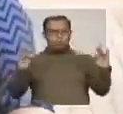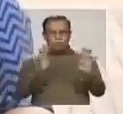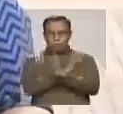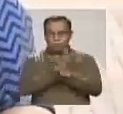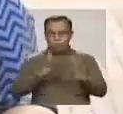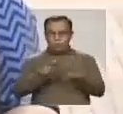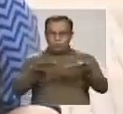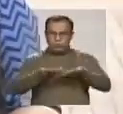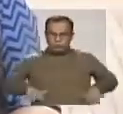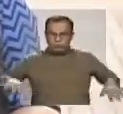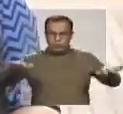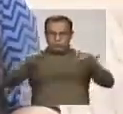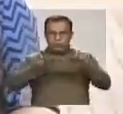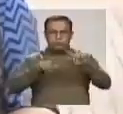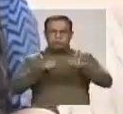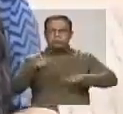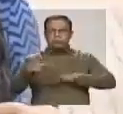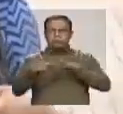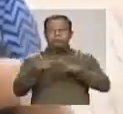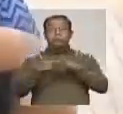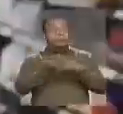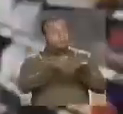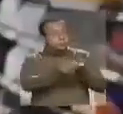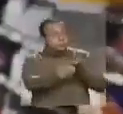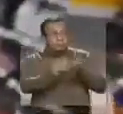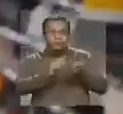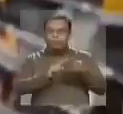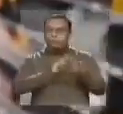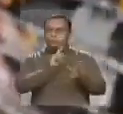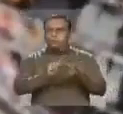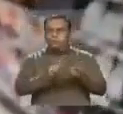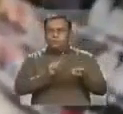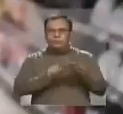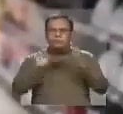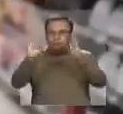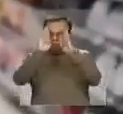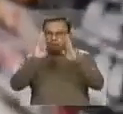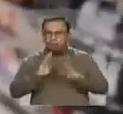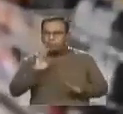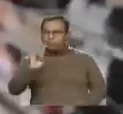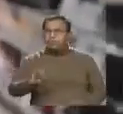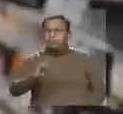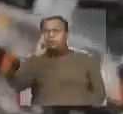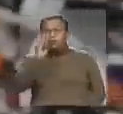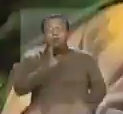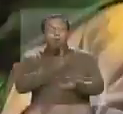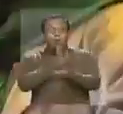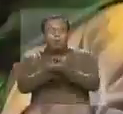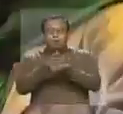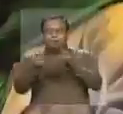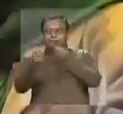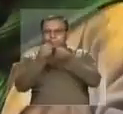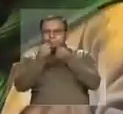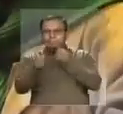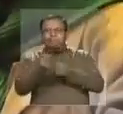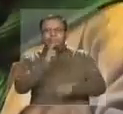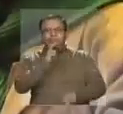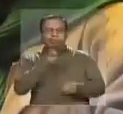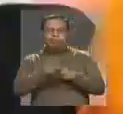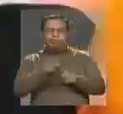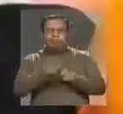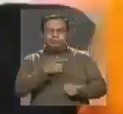públicos, de espacios de compra, de espacios, no sé, de atender a algo, hasta ir a una entrevista, a veces se complica porque